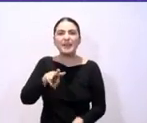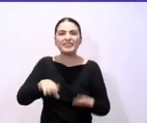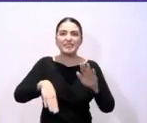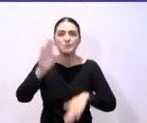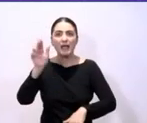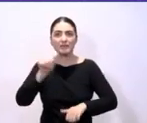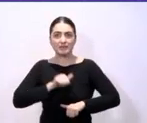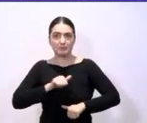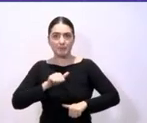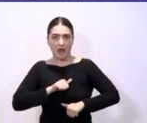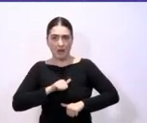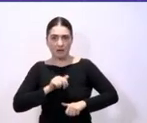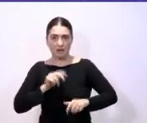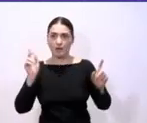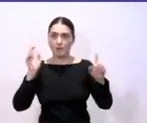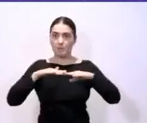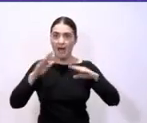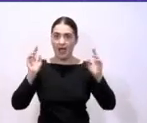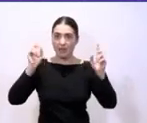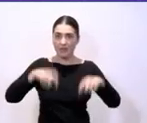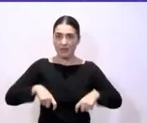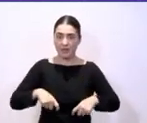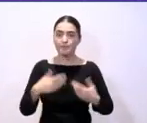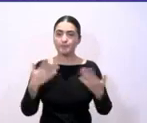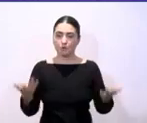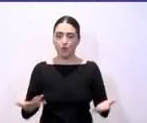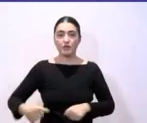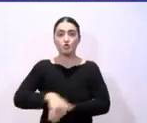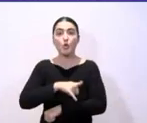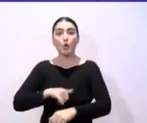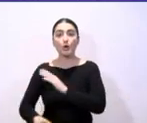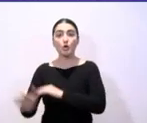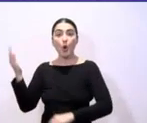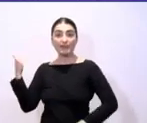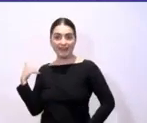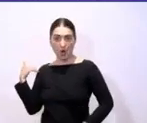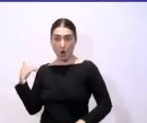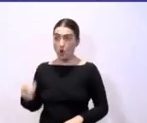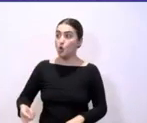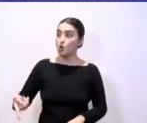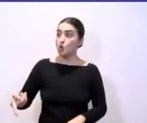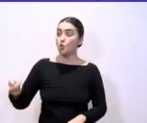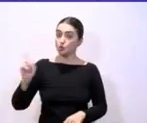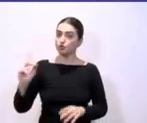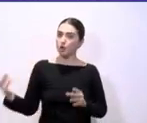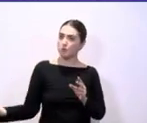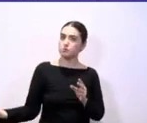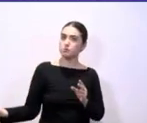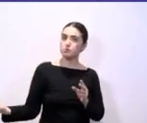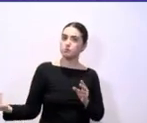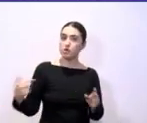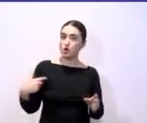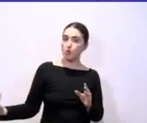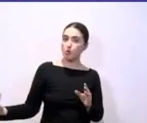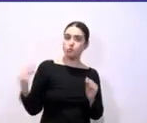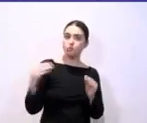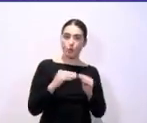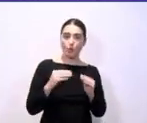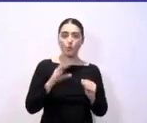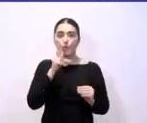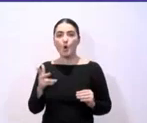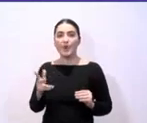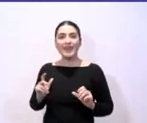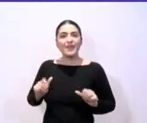Mire, coincidimos usted y yo, señora Martín, en la anterior legislatura y usted planteó algunas de las iniciativas en materia de